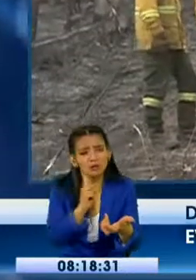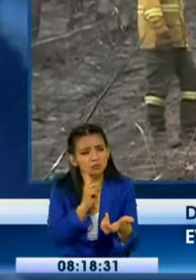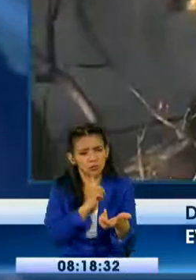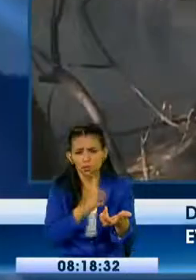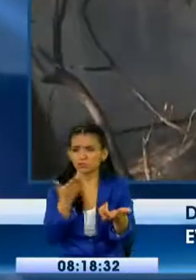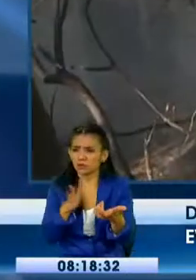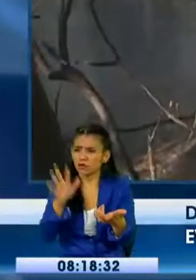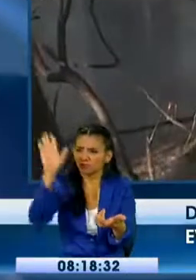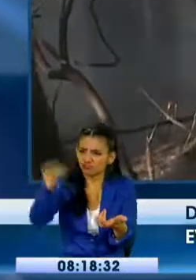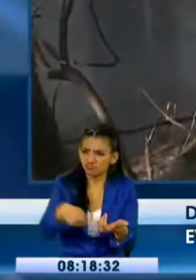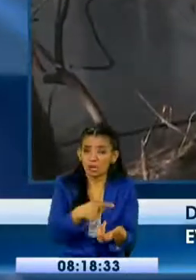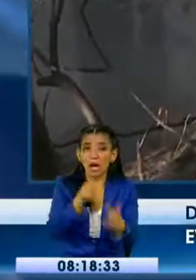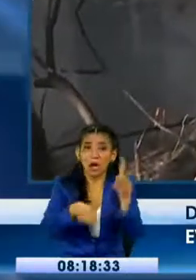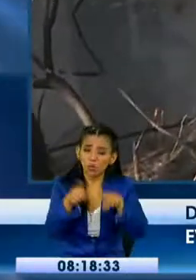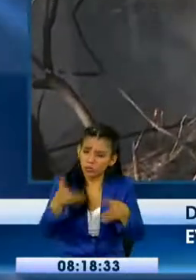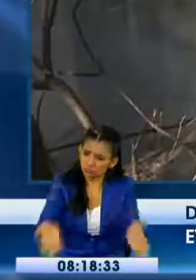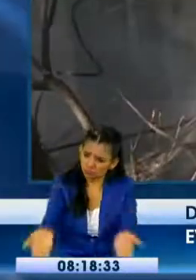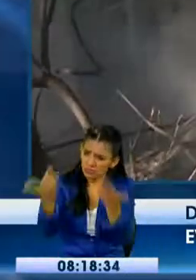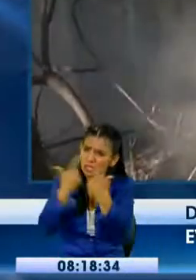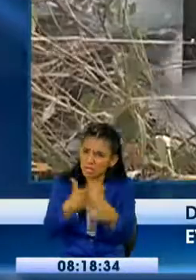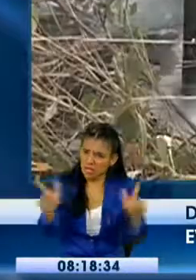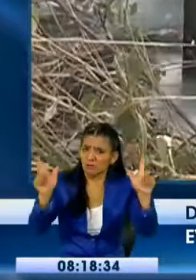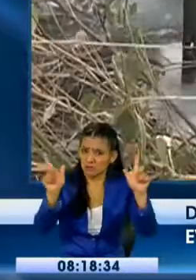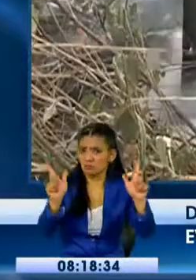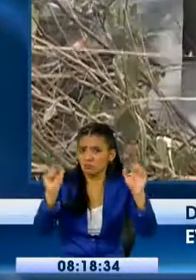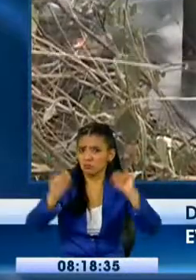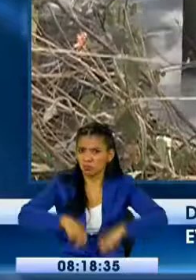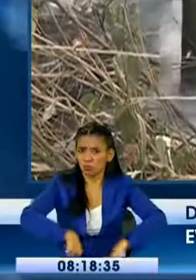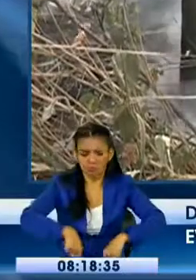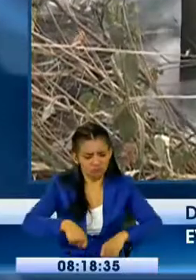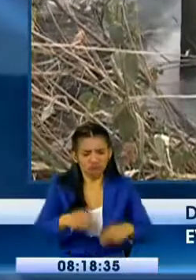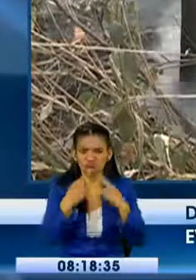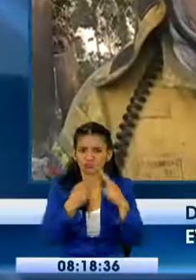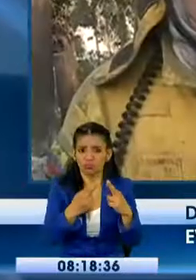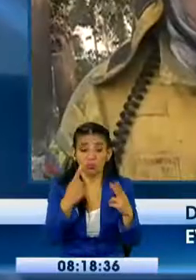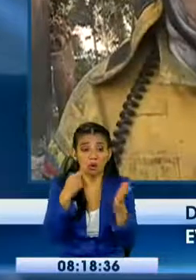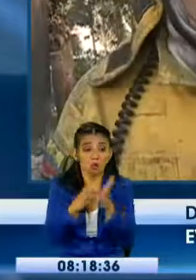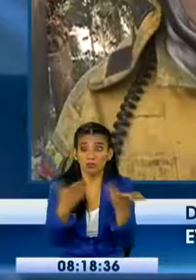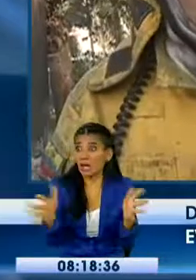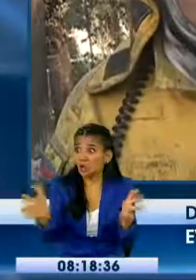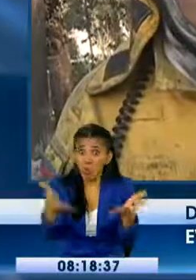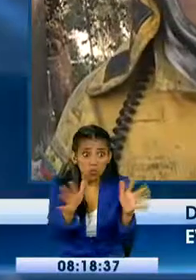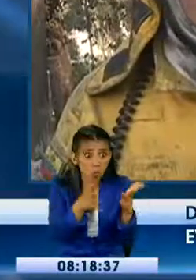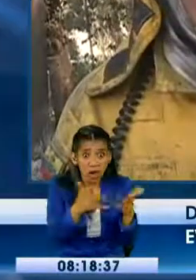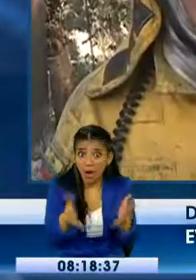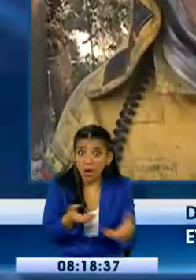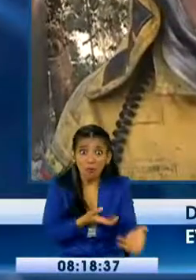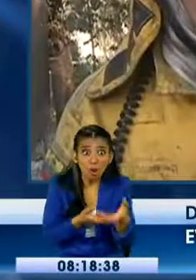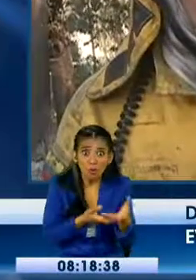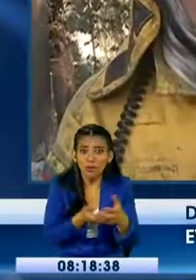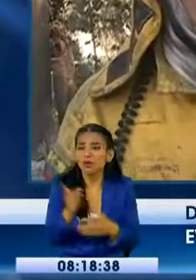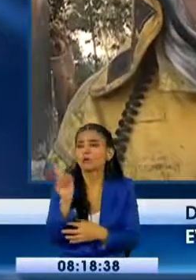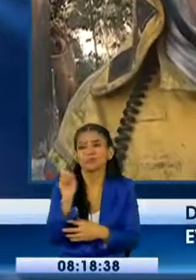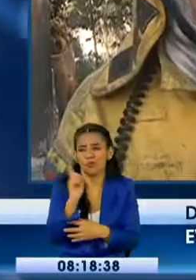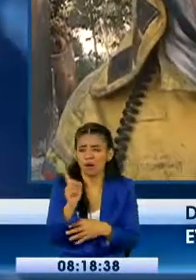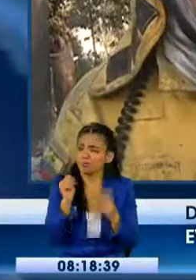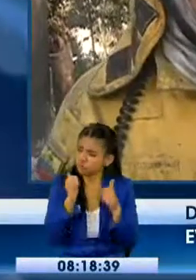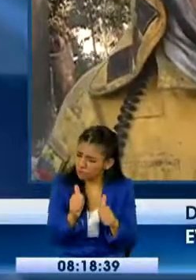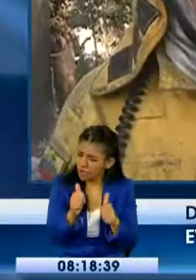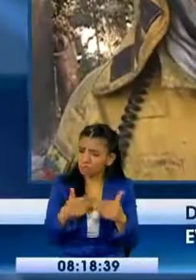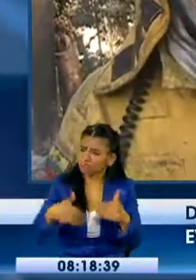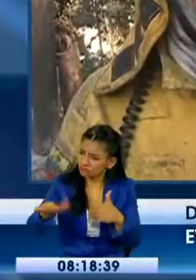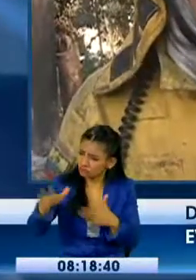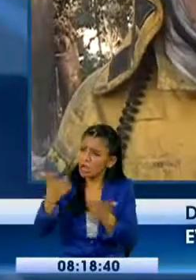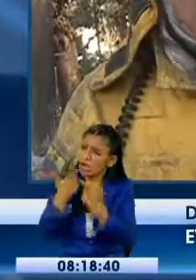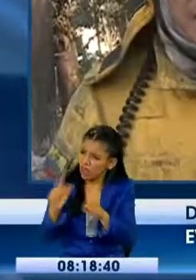capacidad de mandar franco a nuestro personal. Nuestra capacidad de respuesta rebasaría cuando ya no tengamos personal. No mandemos franco a nadie, ¿no? Estaban saliendo